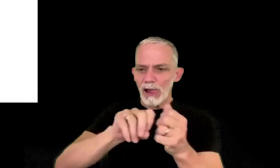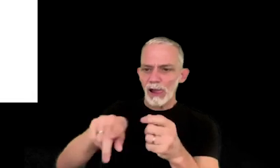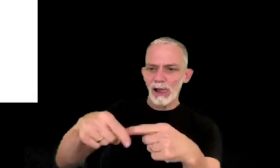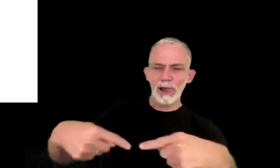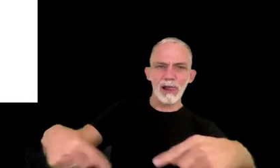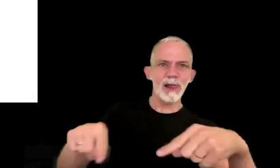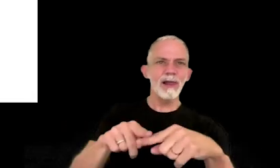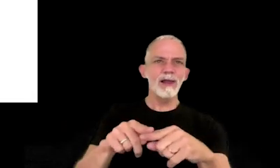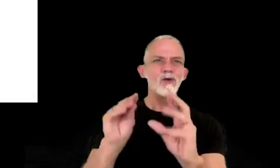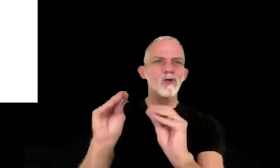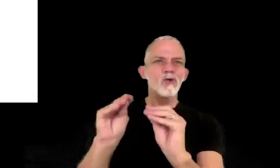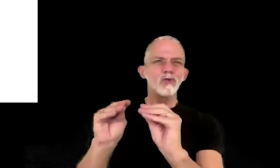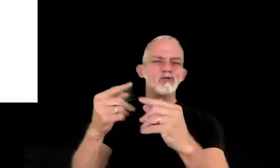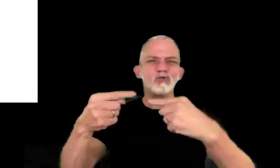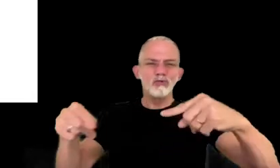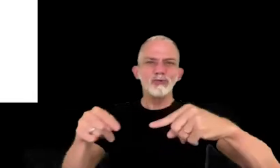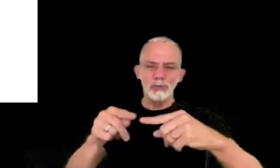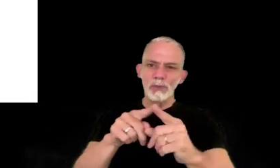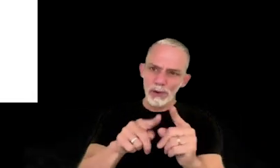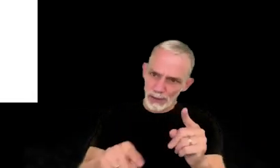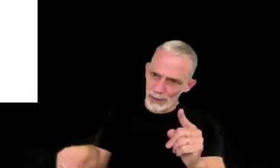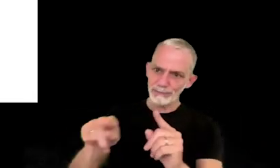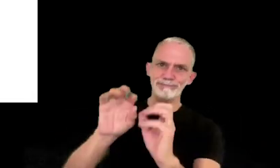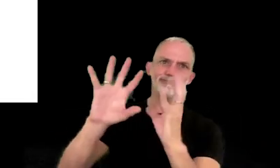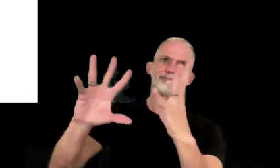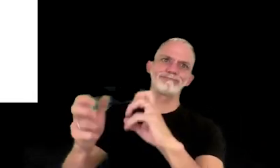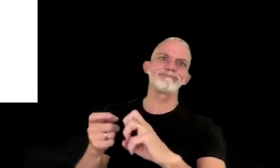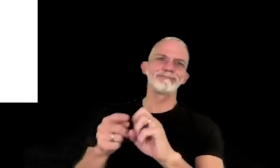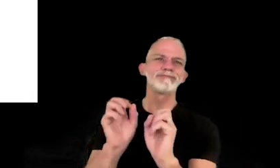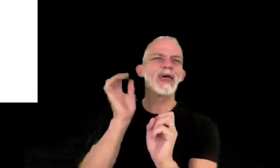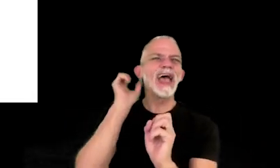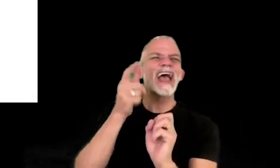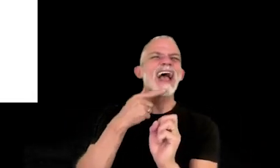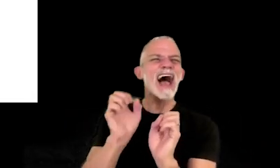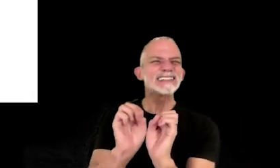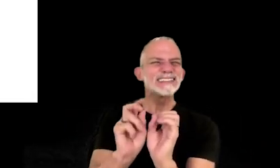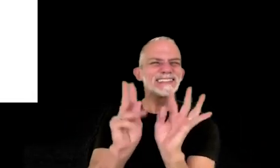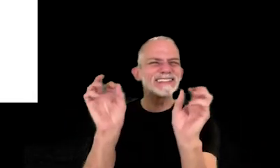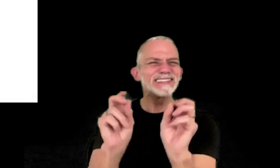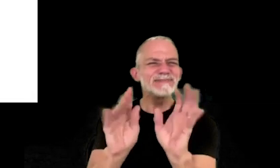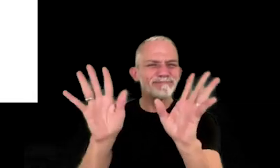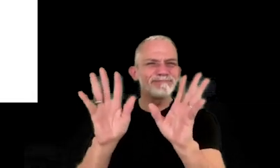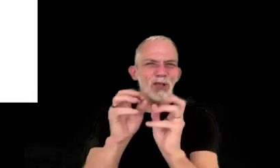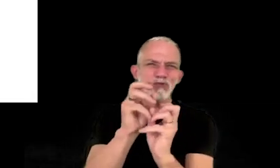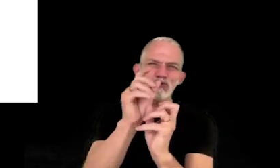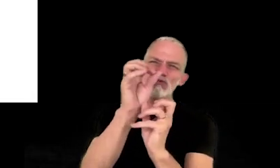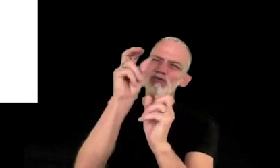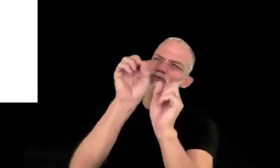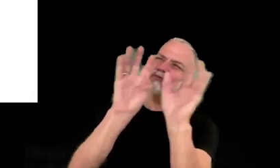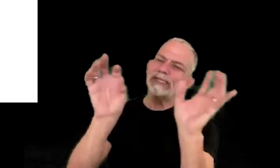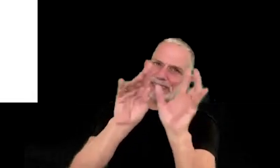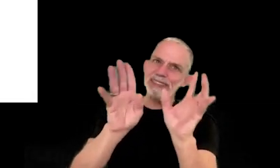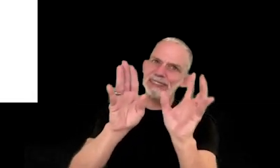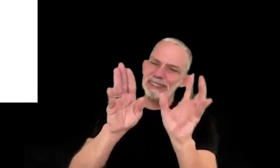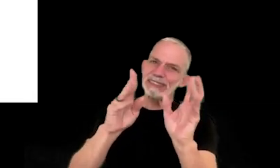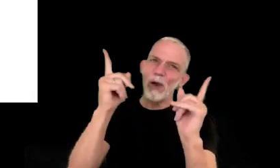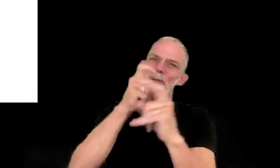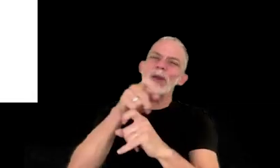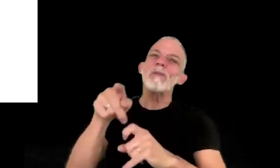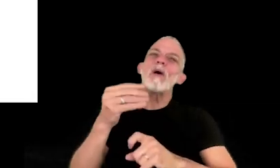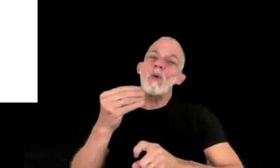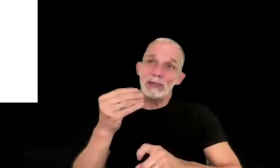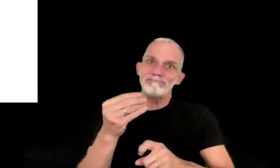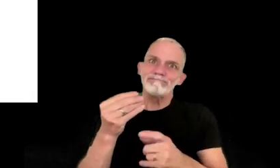las cuales se produce emisión de gases de efecto invernadero, lo que trae como aparejado el problema en sí